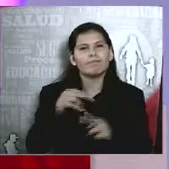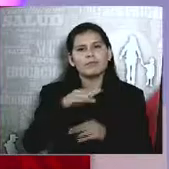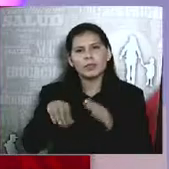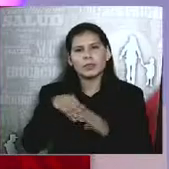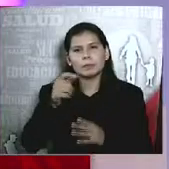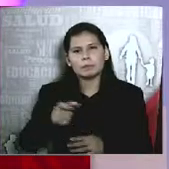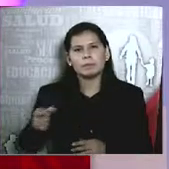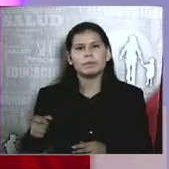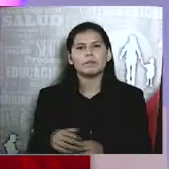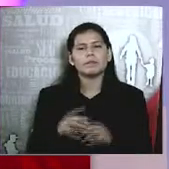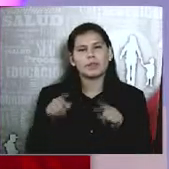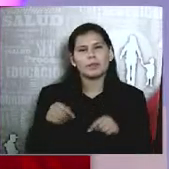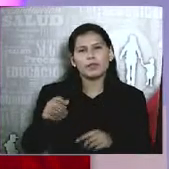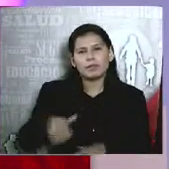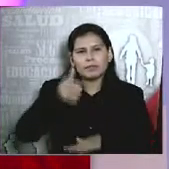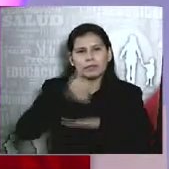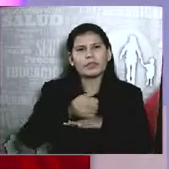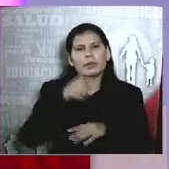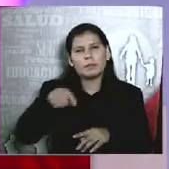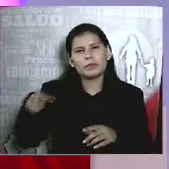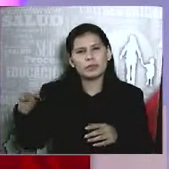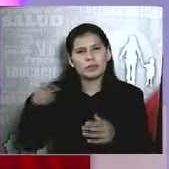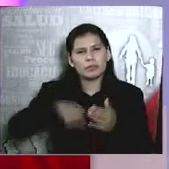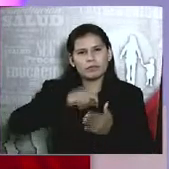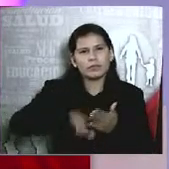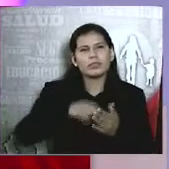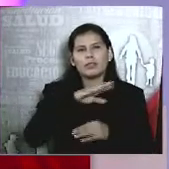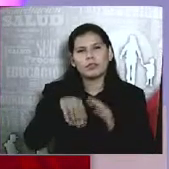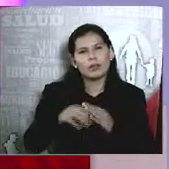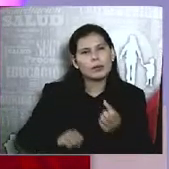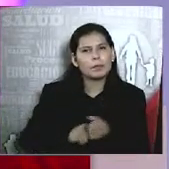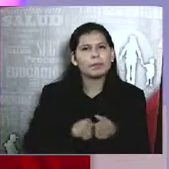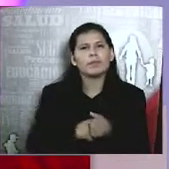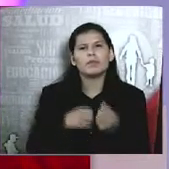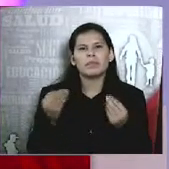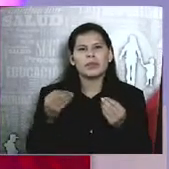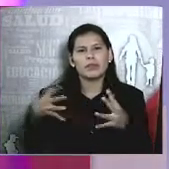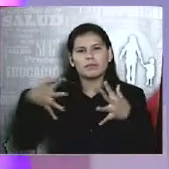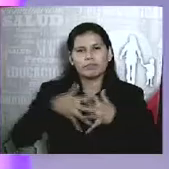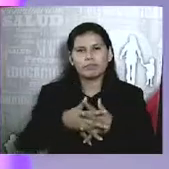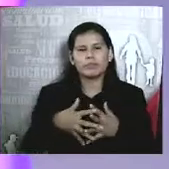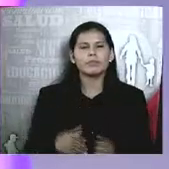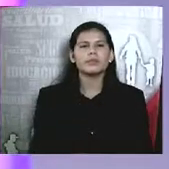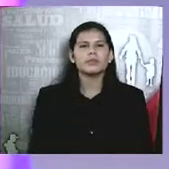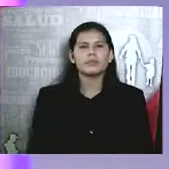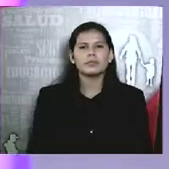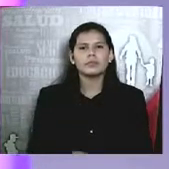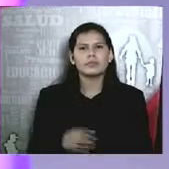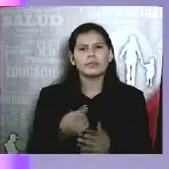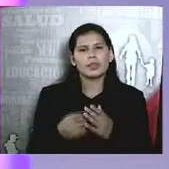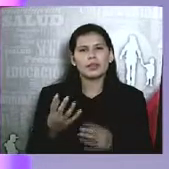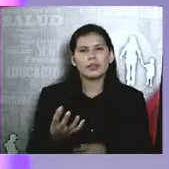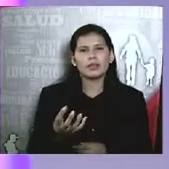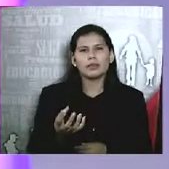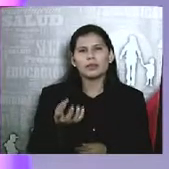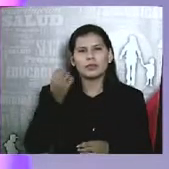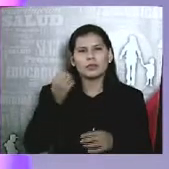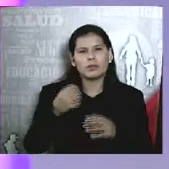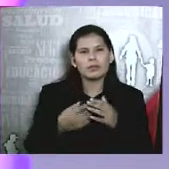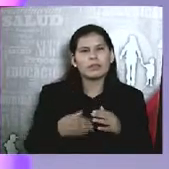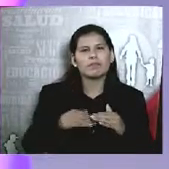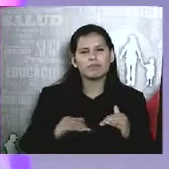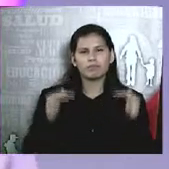los funcionarios, contratistas, colaboradores de la Agencia Colombiana para la Reintegración, de la antigua Alta